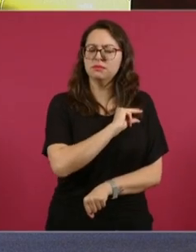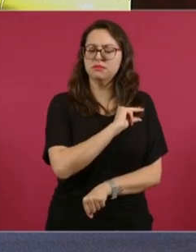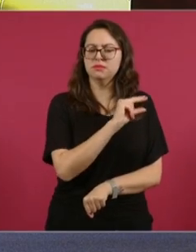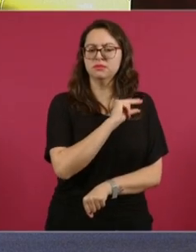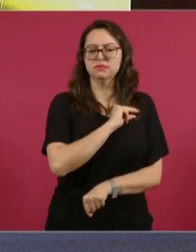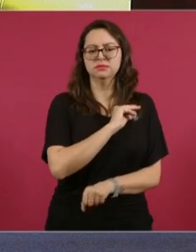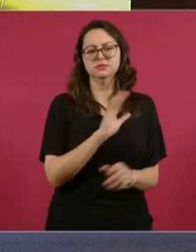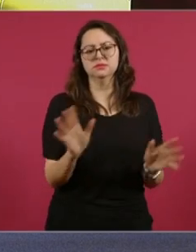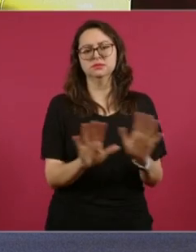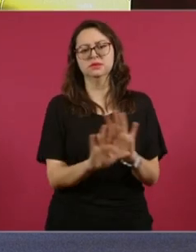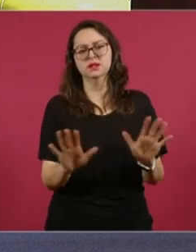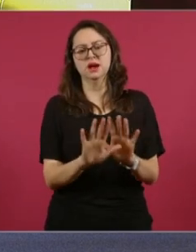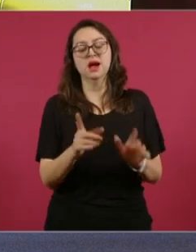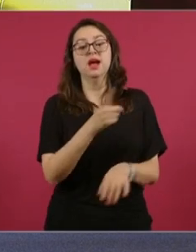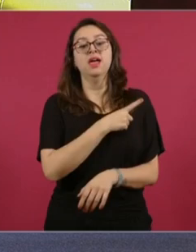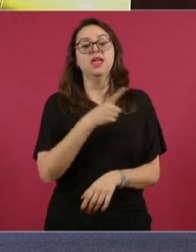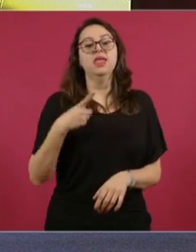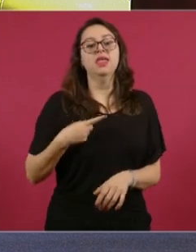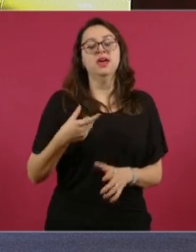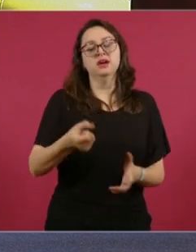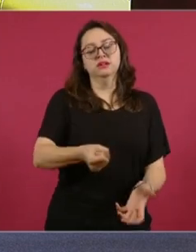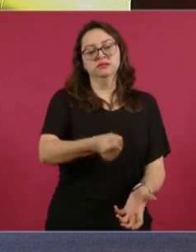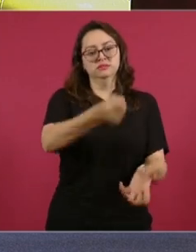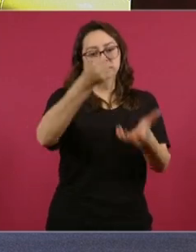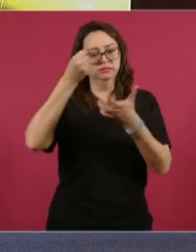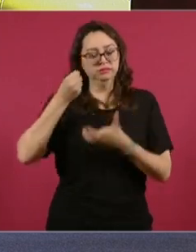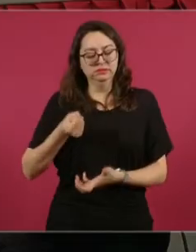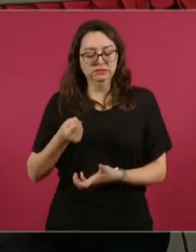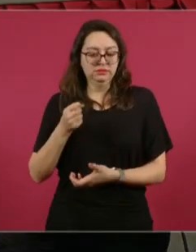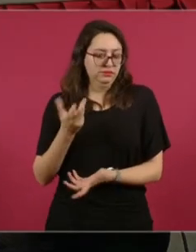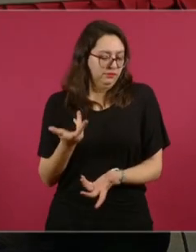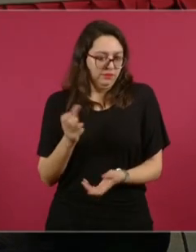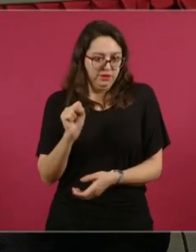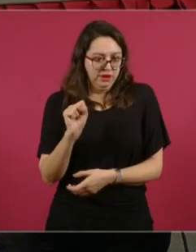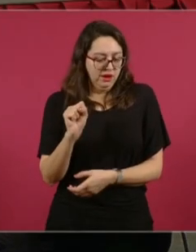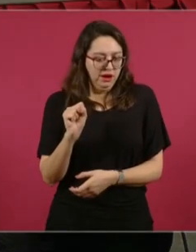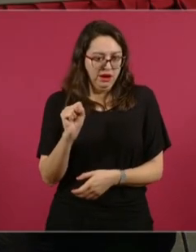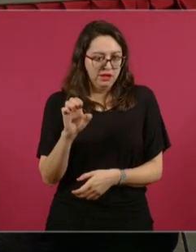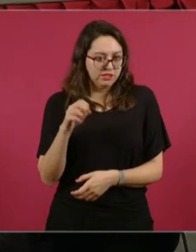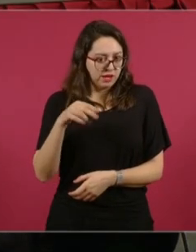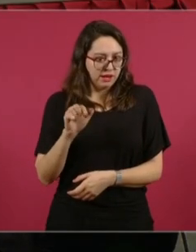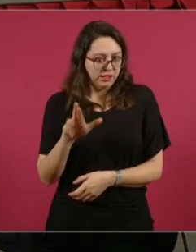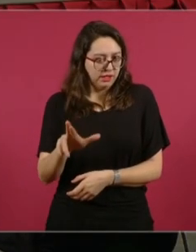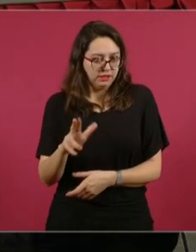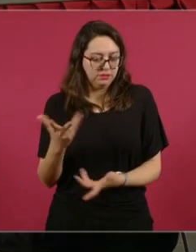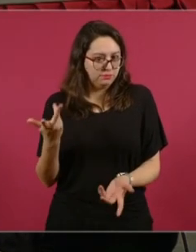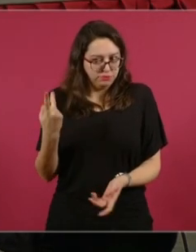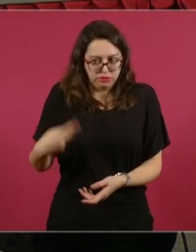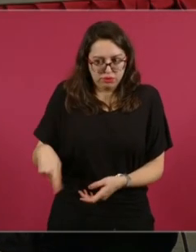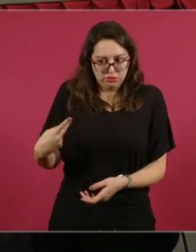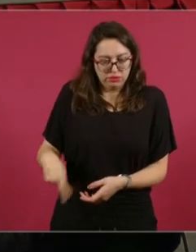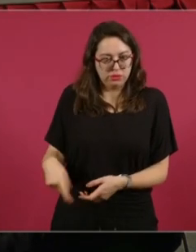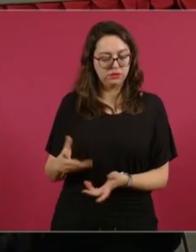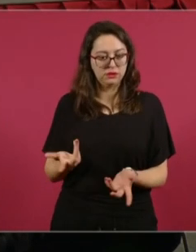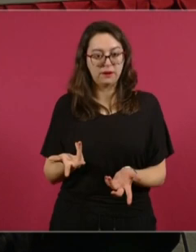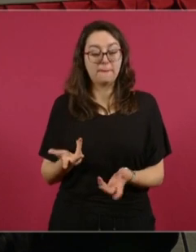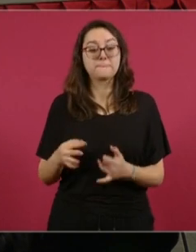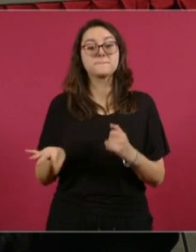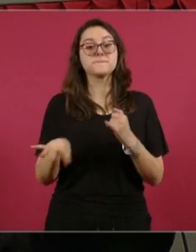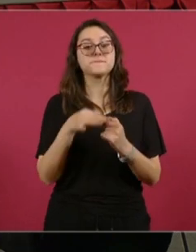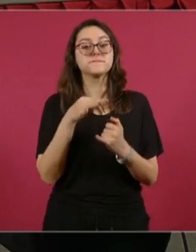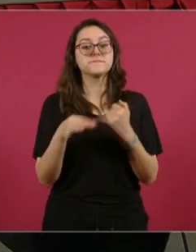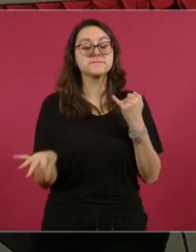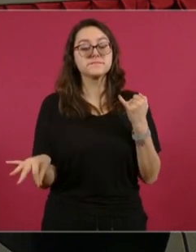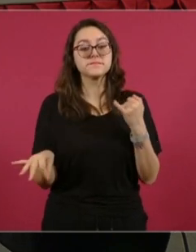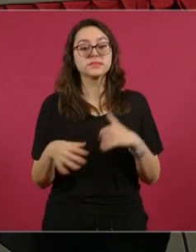la rectora en la política energética y regresar esas funciones a esta dependencia. Y finalmente, adelante.